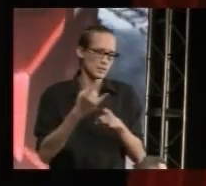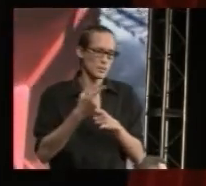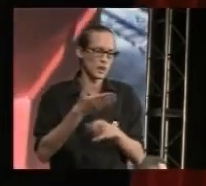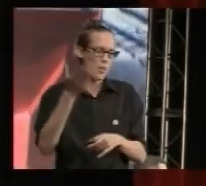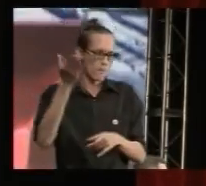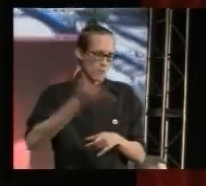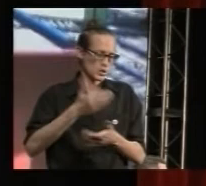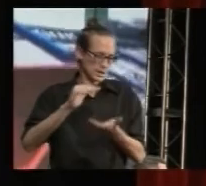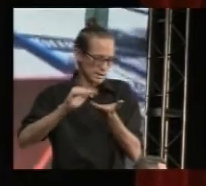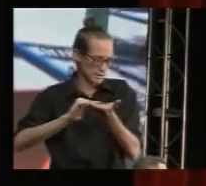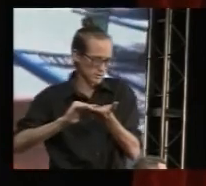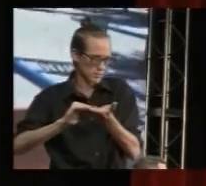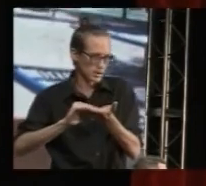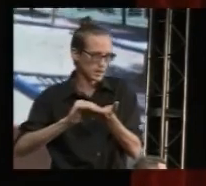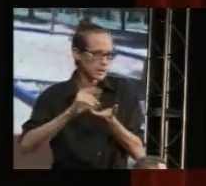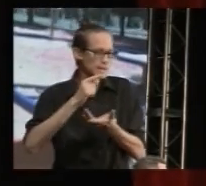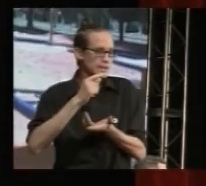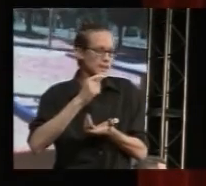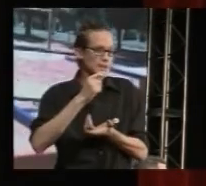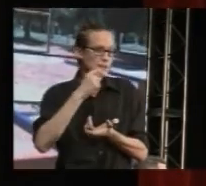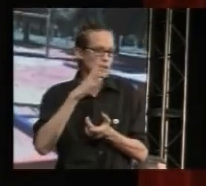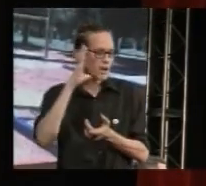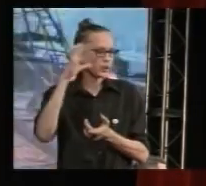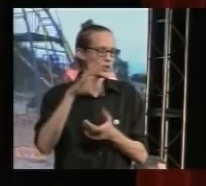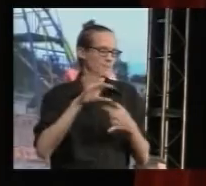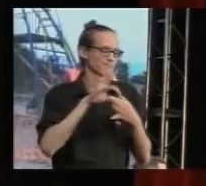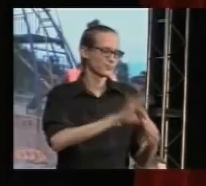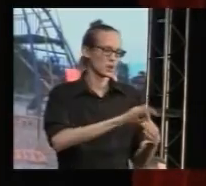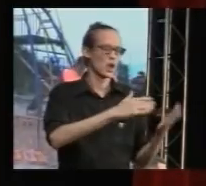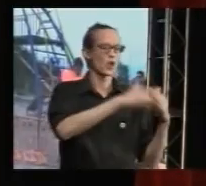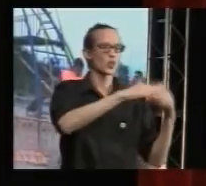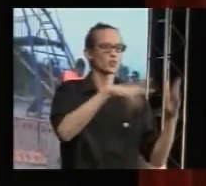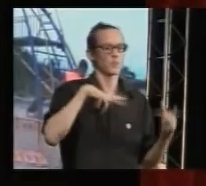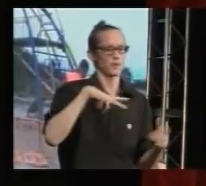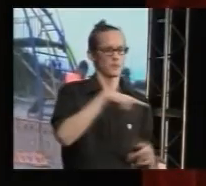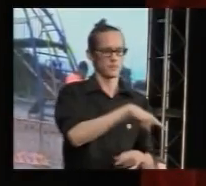cuenta la actividad privada en la construcción.